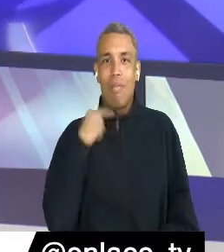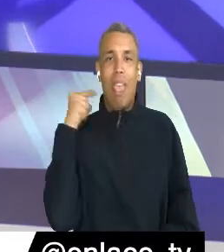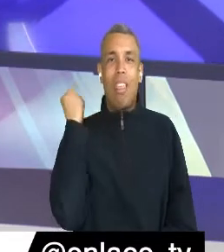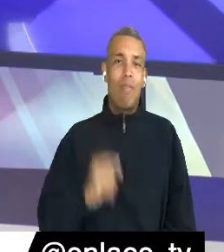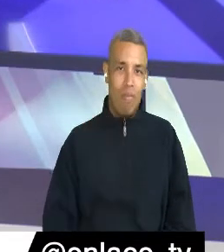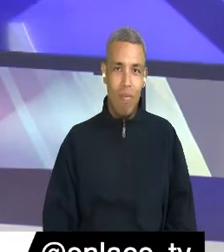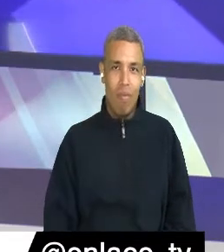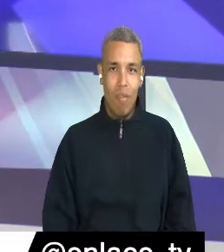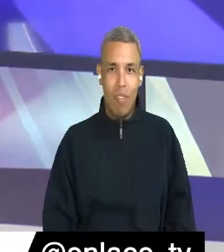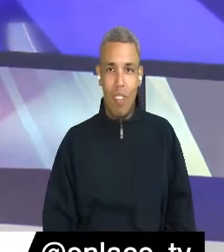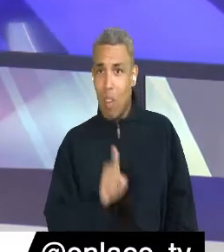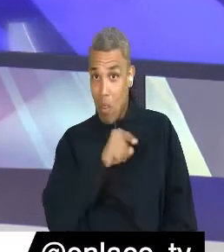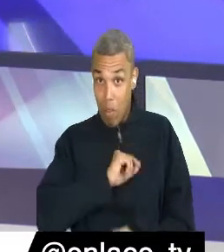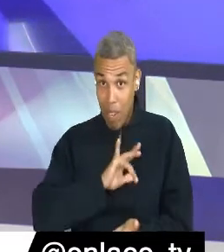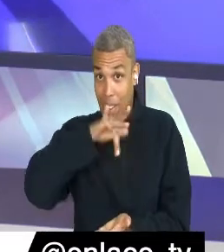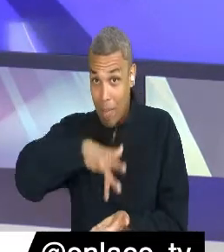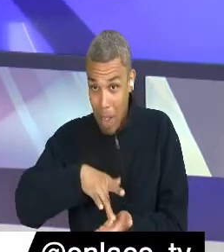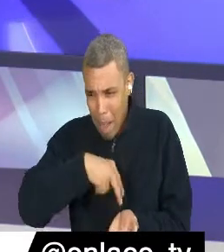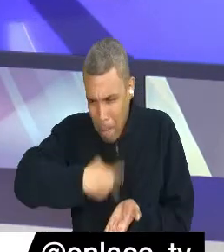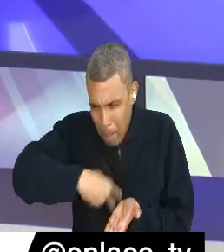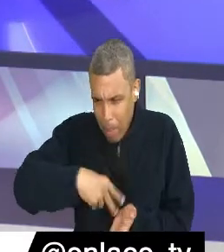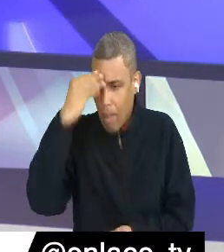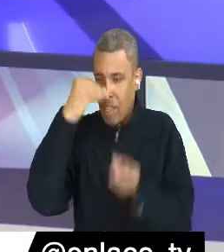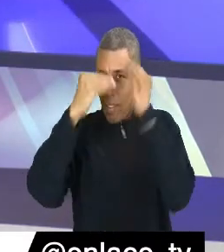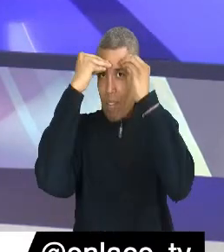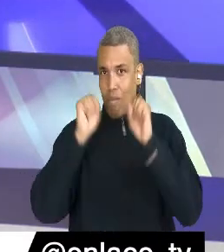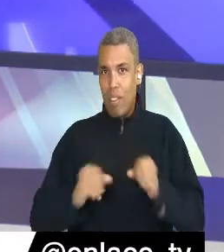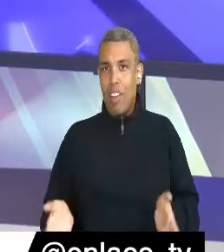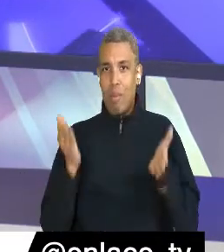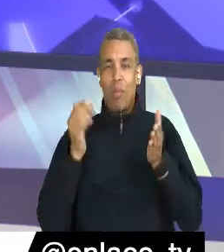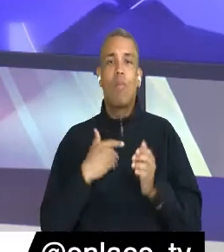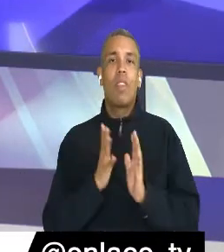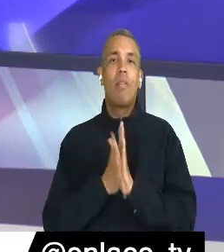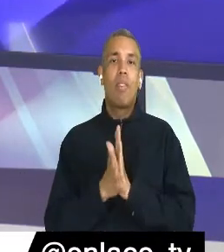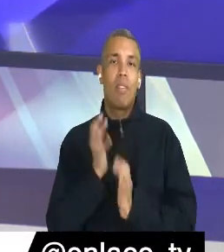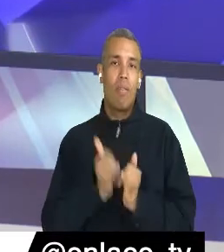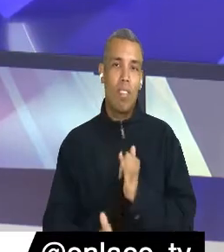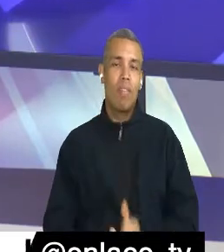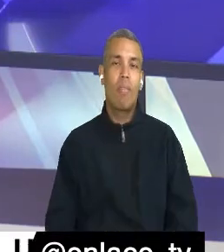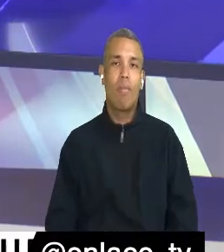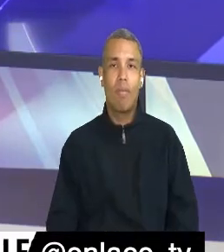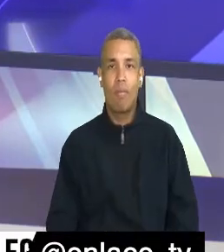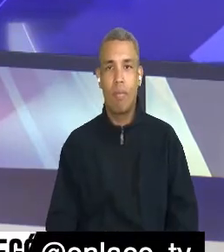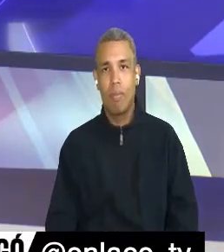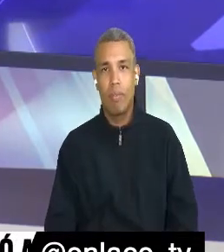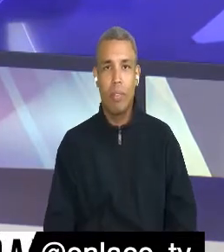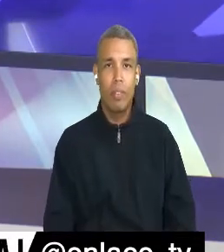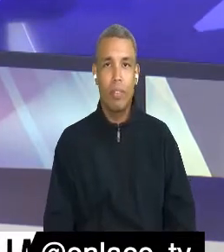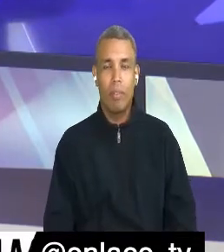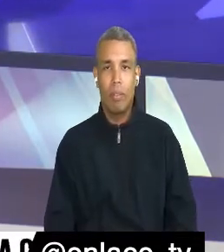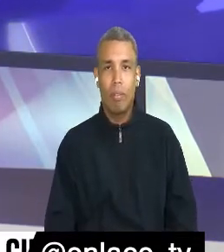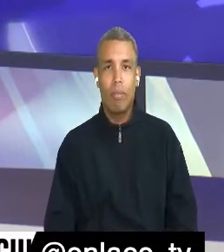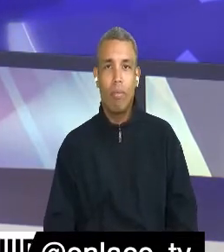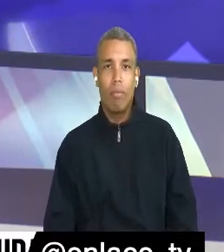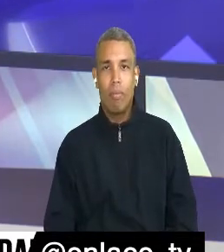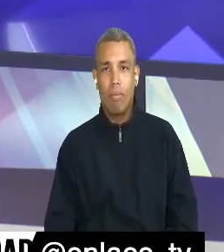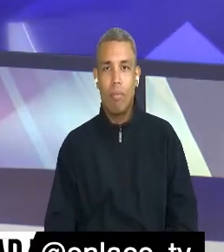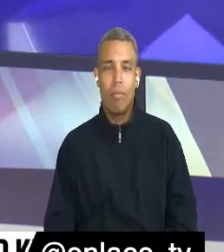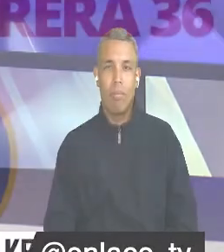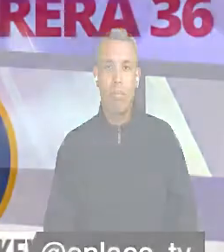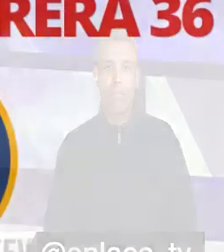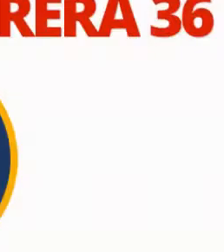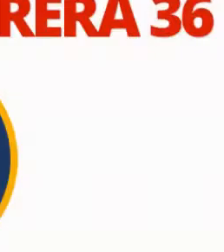Ya lo sabe, no se puede perder estas clases de baile. Con esta información hemos llegado al final de esta emisión, pero antes de despedirnos, recuerde, Materiales Eléctricos